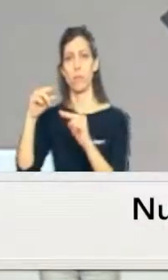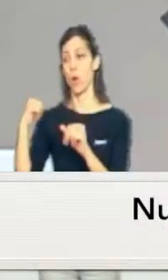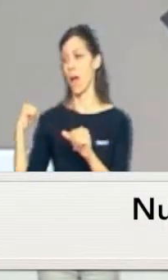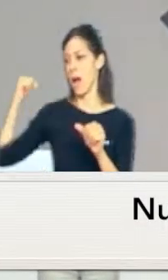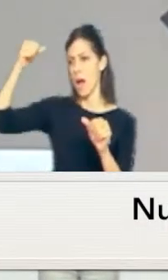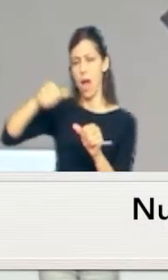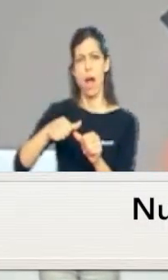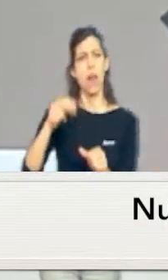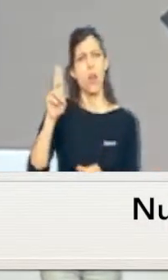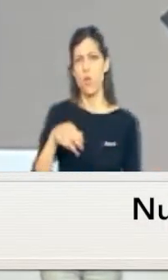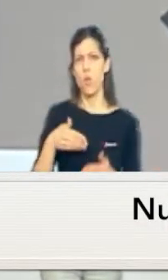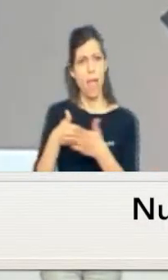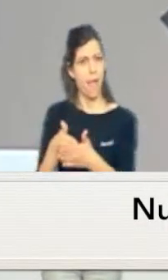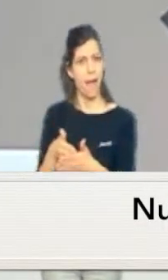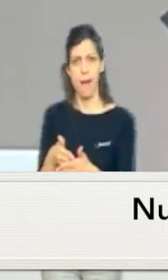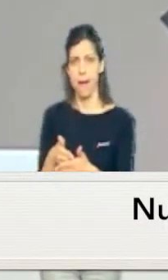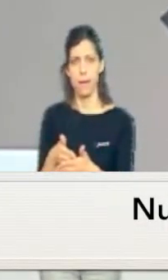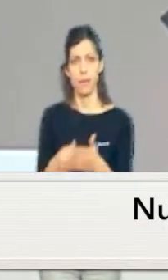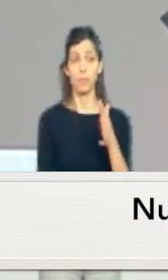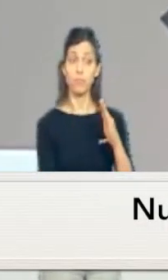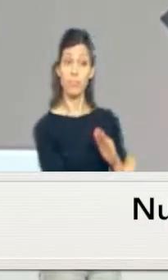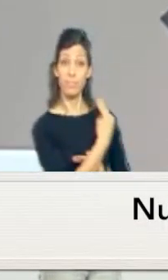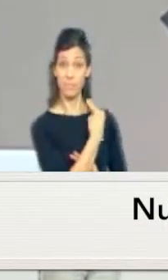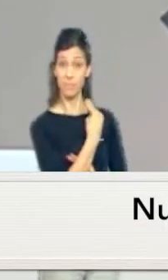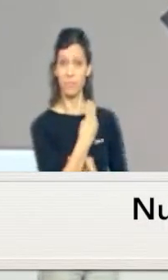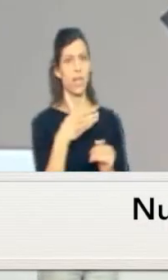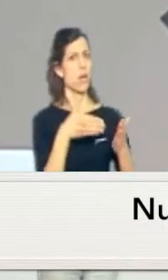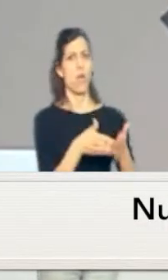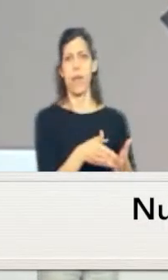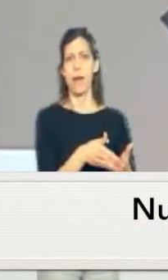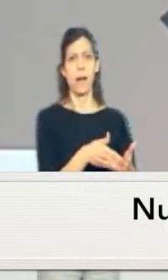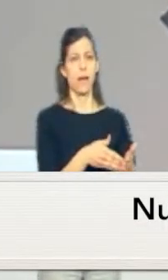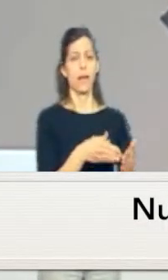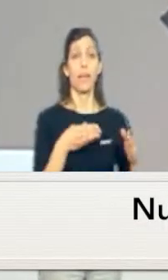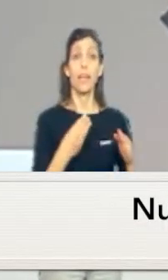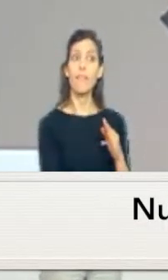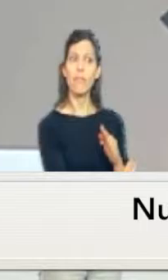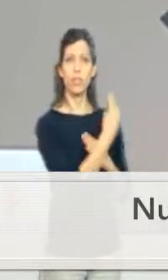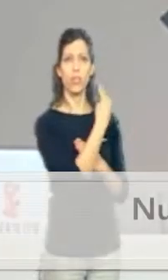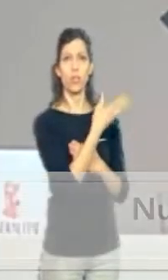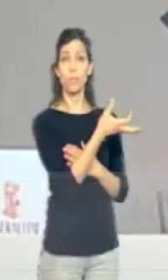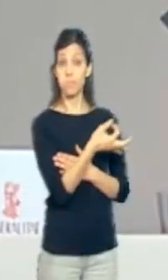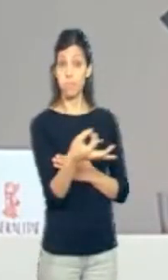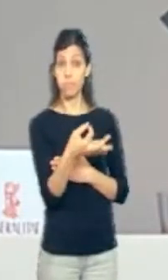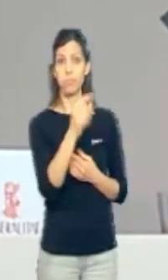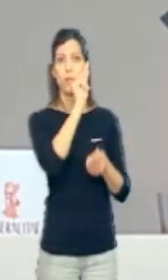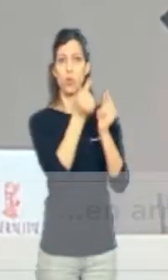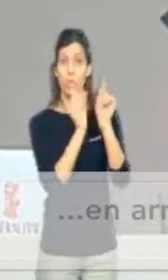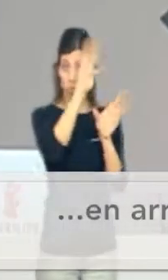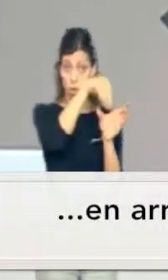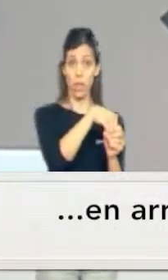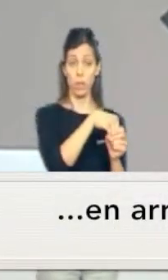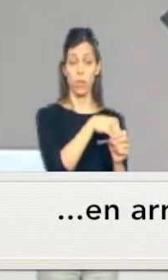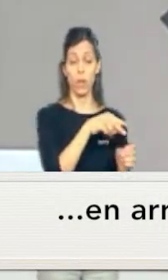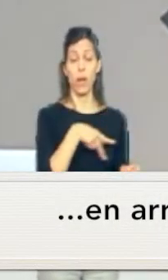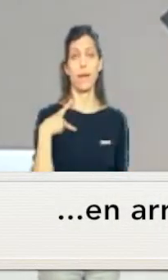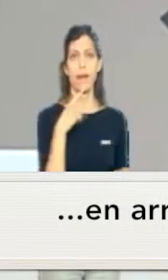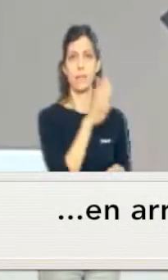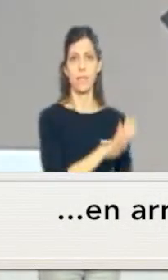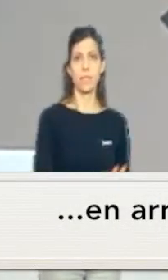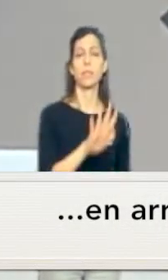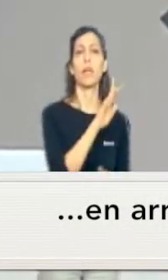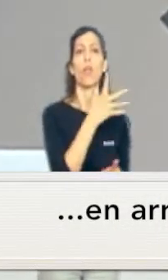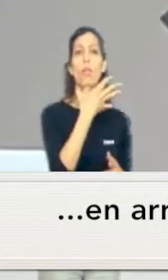más arriba tiene las inversiones en los presupuestos y conforme